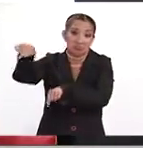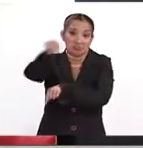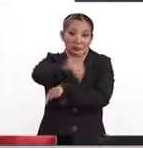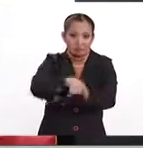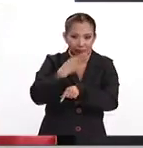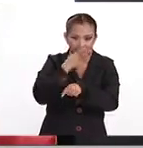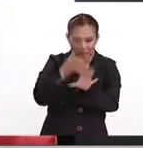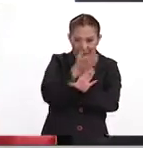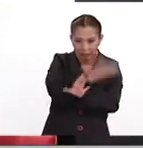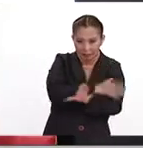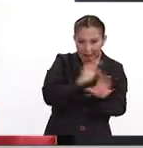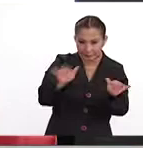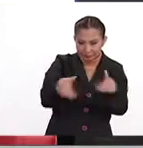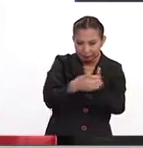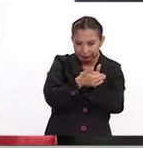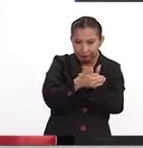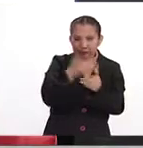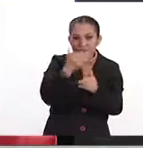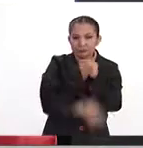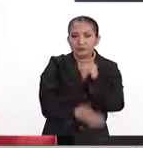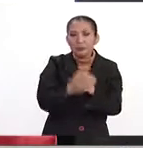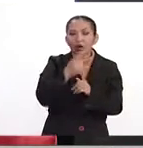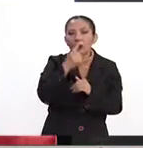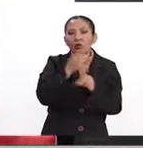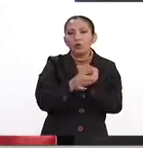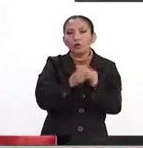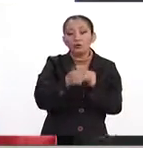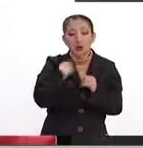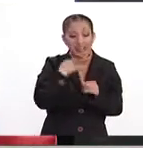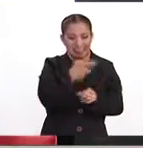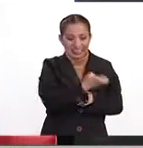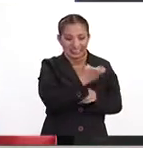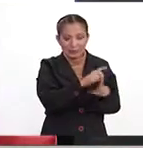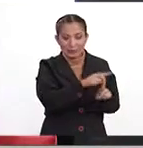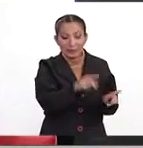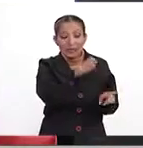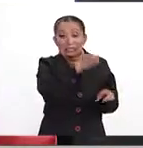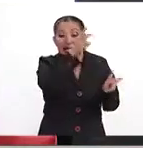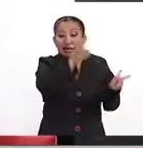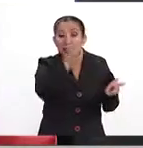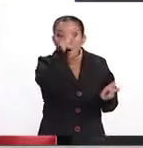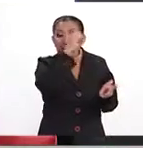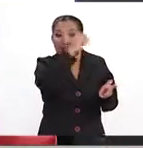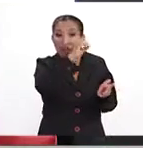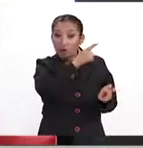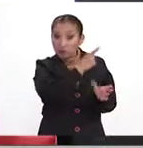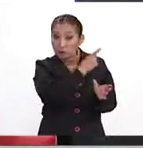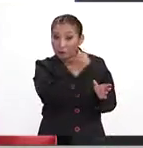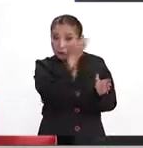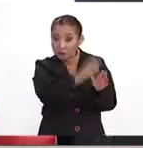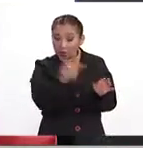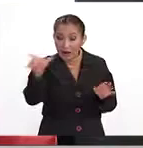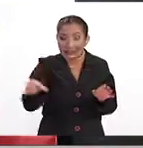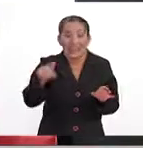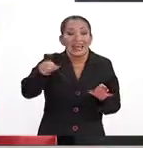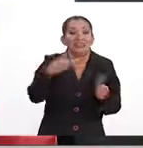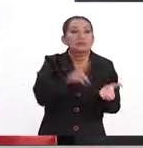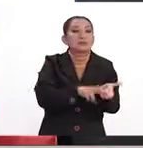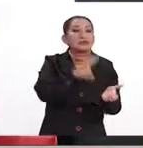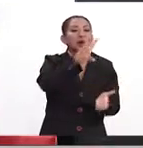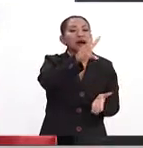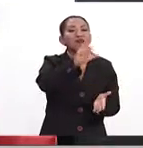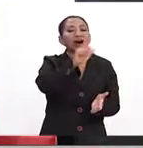Les adelanto una primera conclusión. A diferencia de otros, no es un tema de opinión, no es un tema de actitud, es un tema de